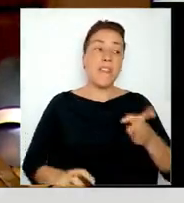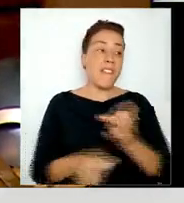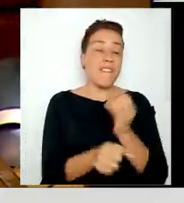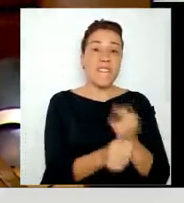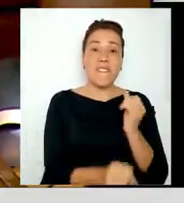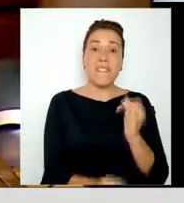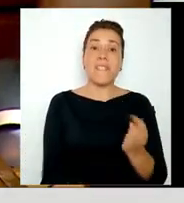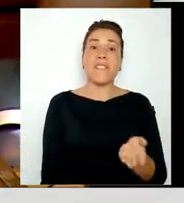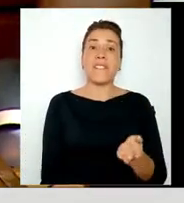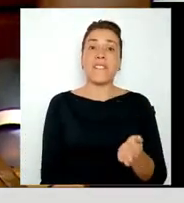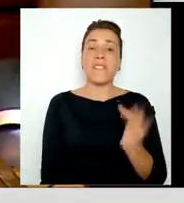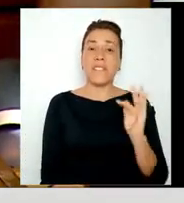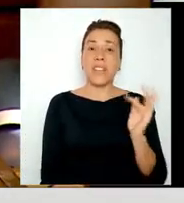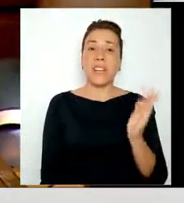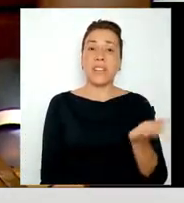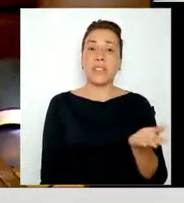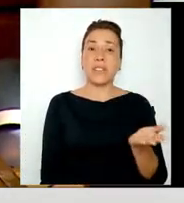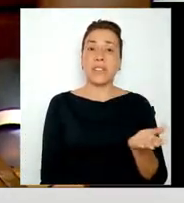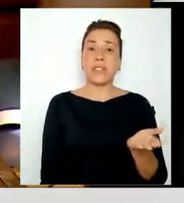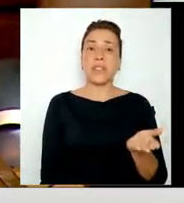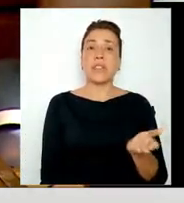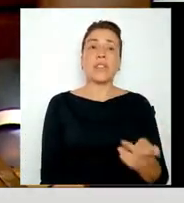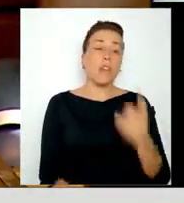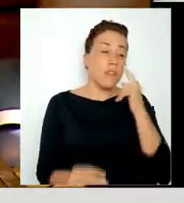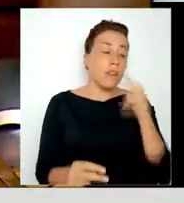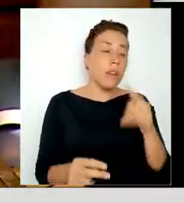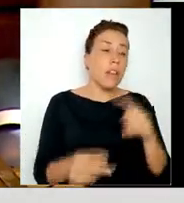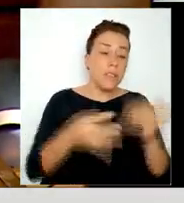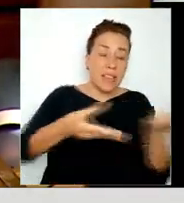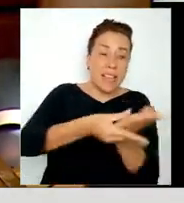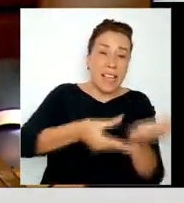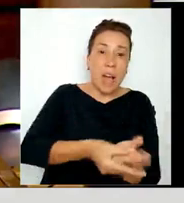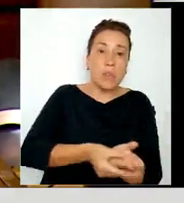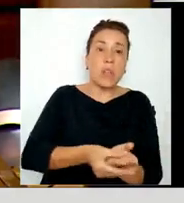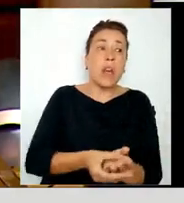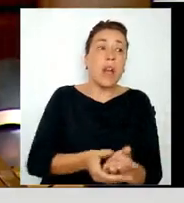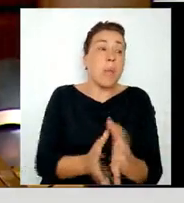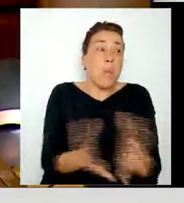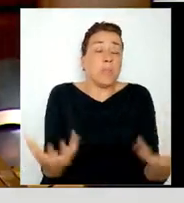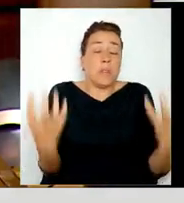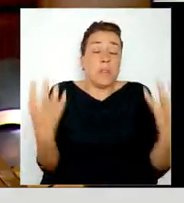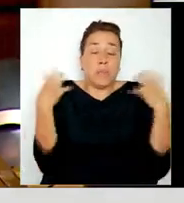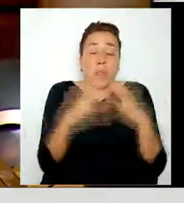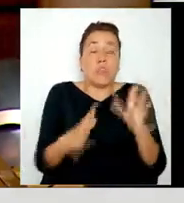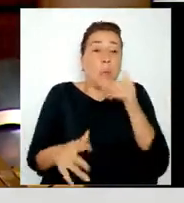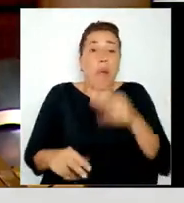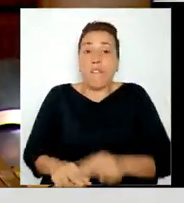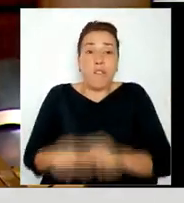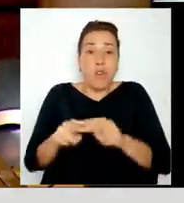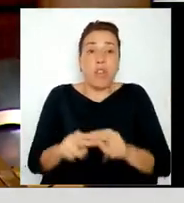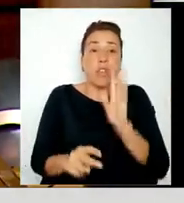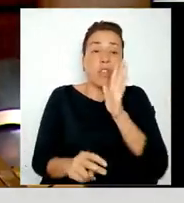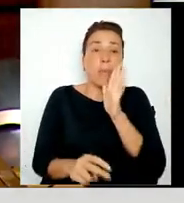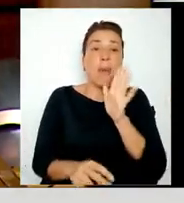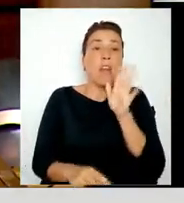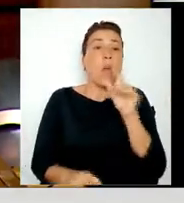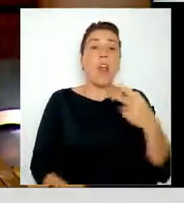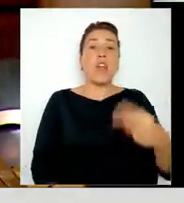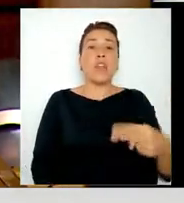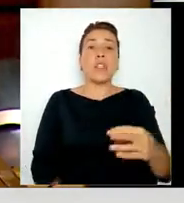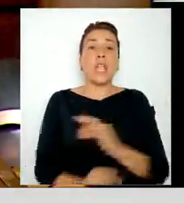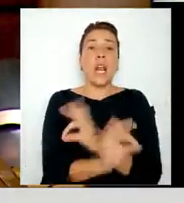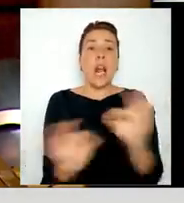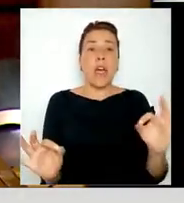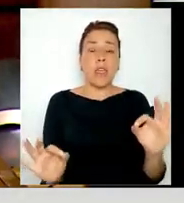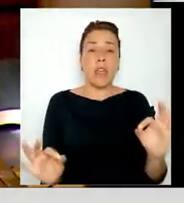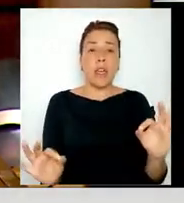tomar casos los cuales muchas veces sobrepasan su capacidad y sus recursos además añaden que no son noticias por ejemplo los pagos